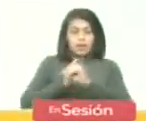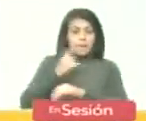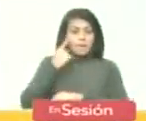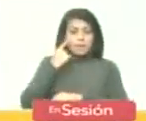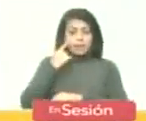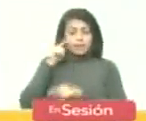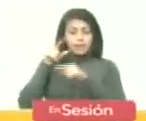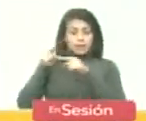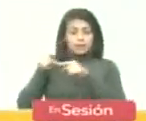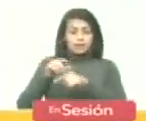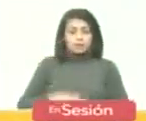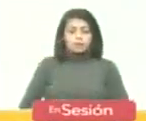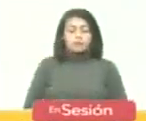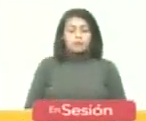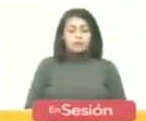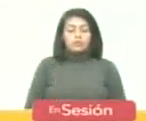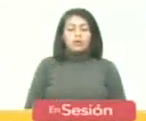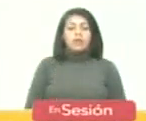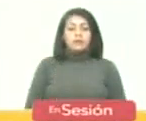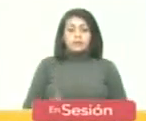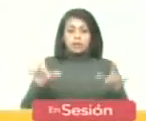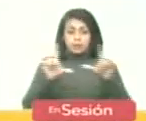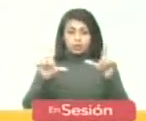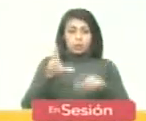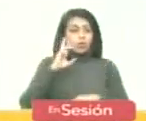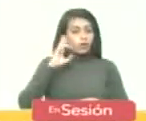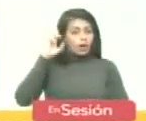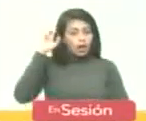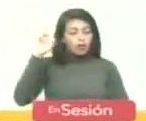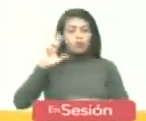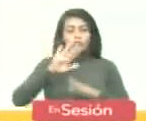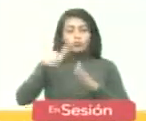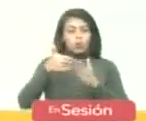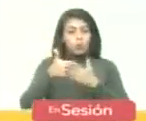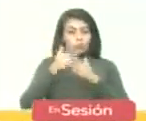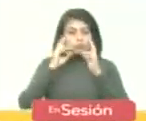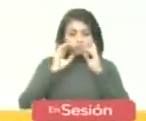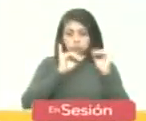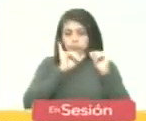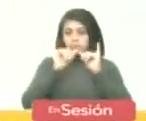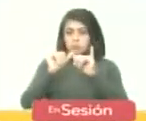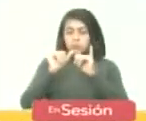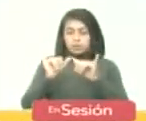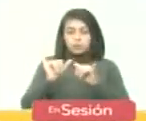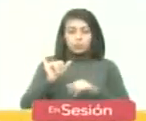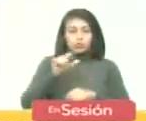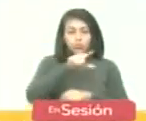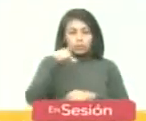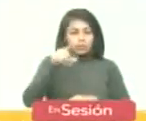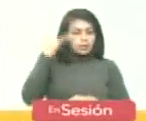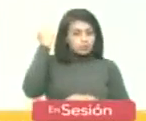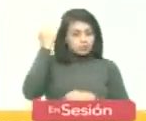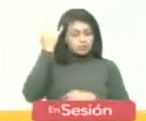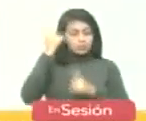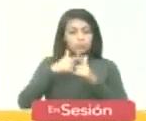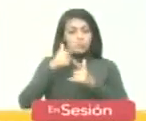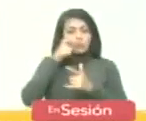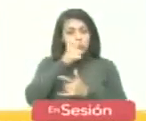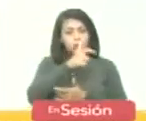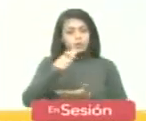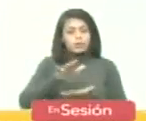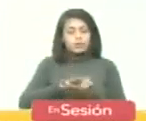pendientes. Estaba en cadena nacional por radio y por televisión. ¿Ustedes se imaginan un pueblo